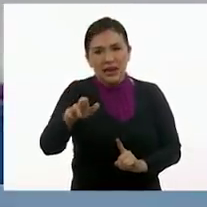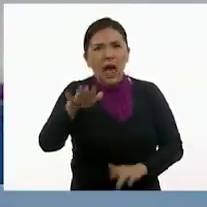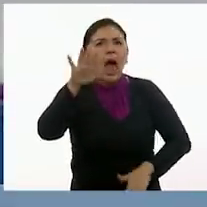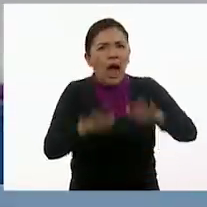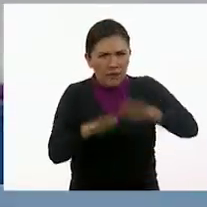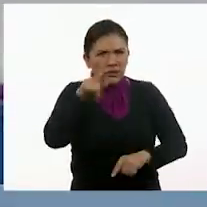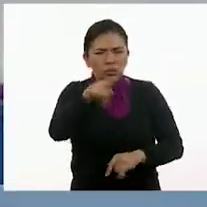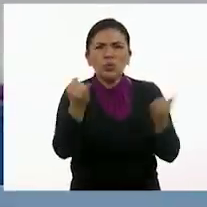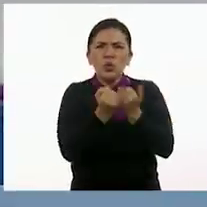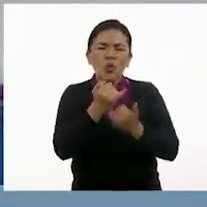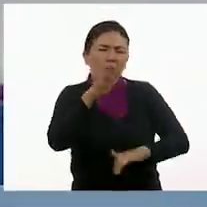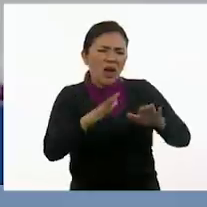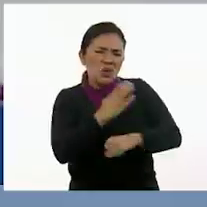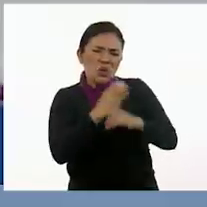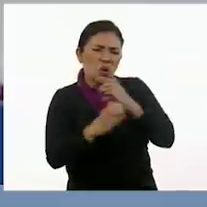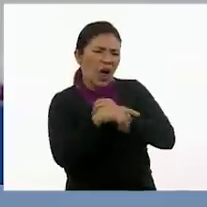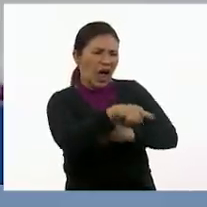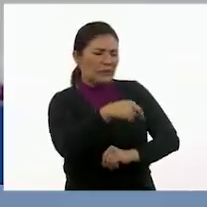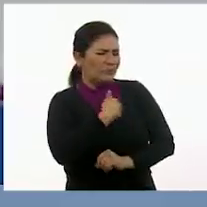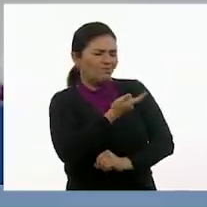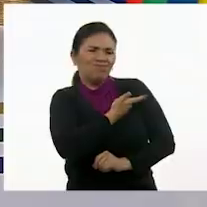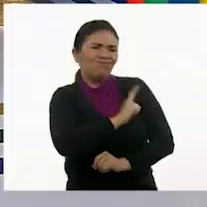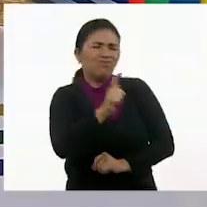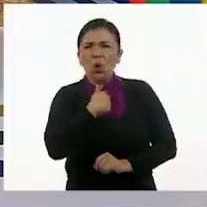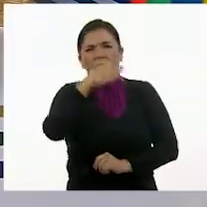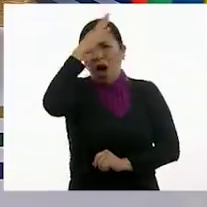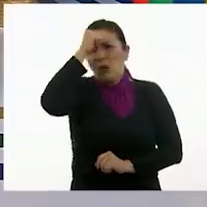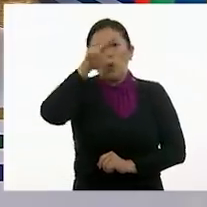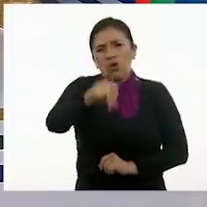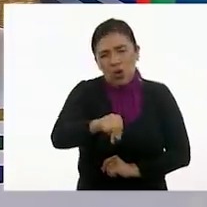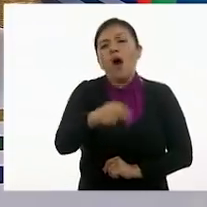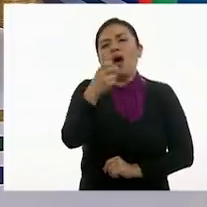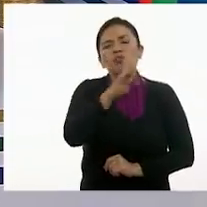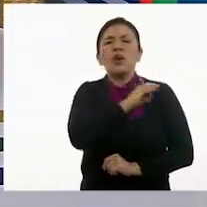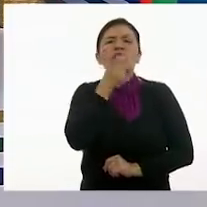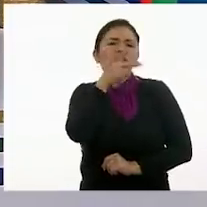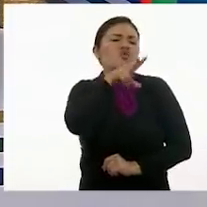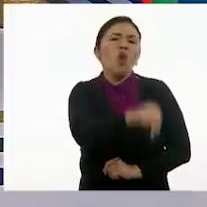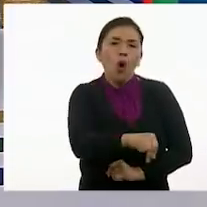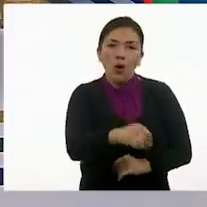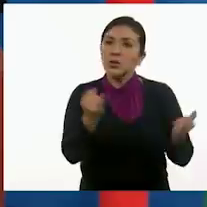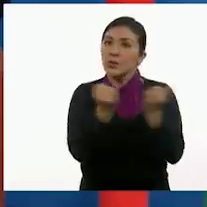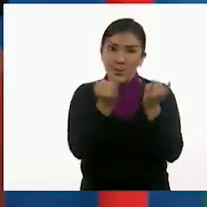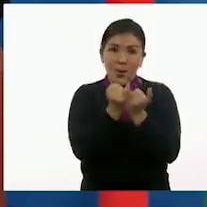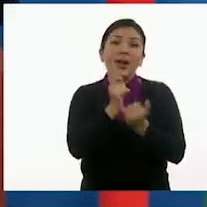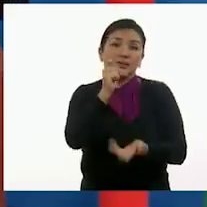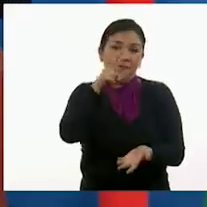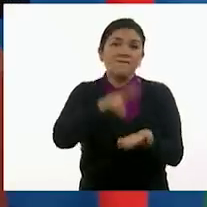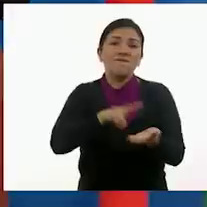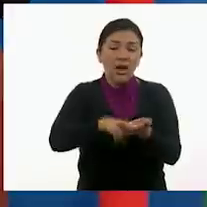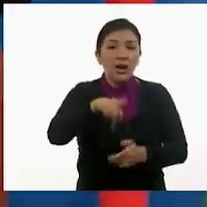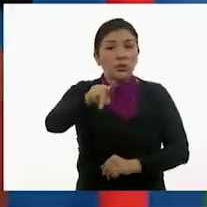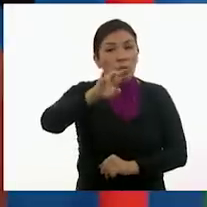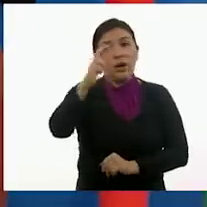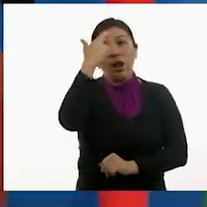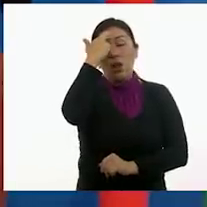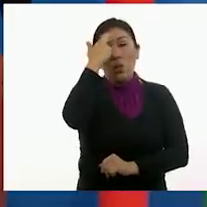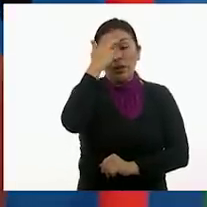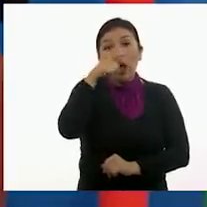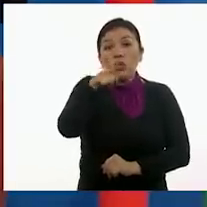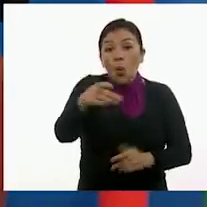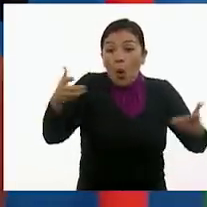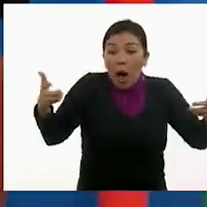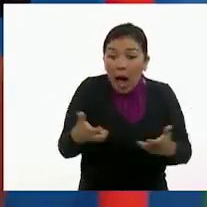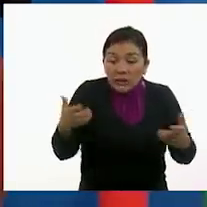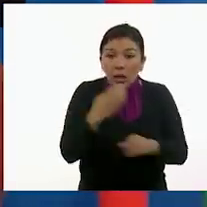no estar de acuerdo. Exactamente. Y creo que también es muy importante recordar que nuestros